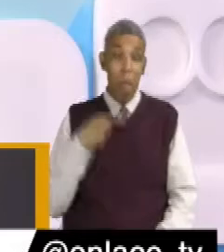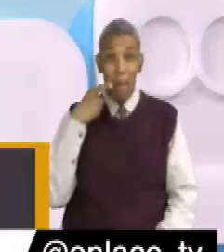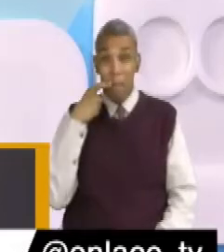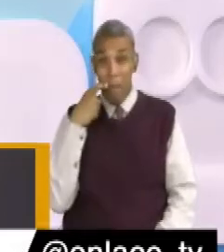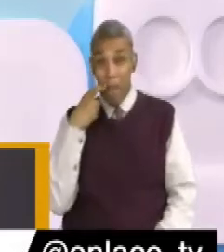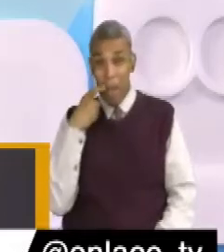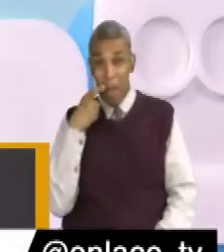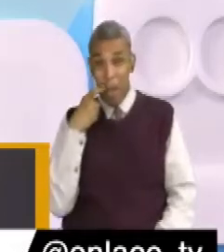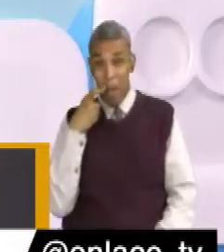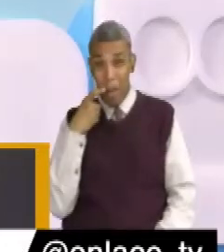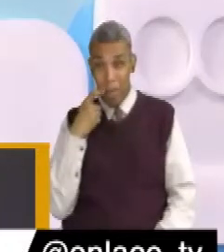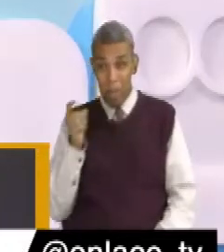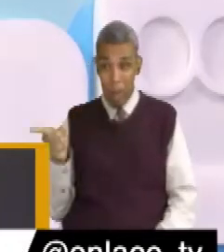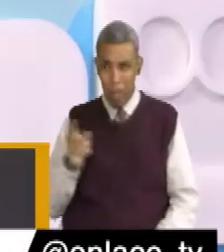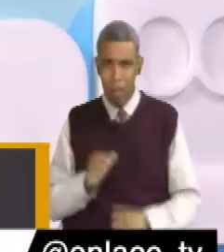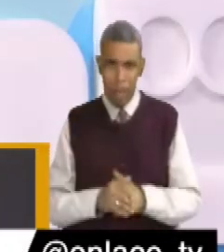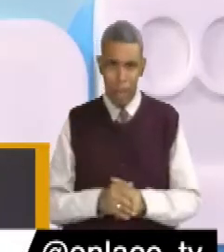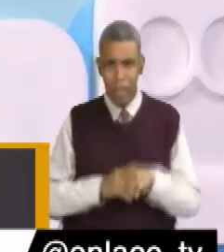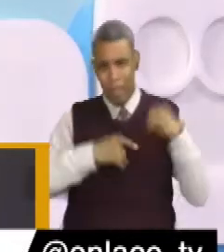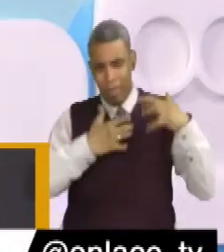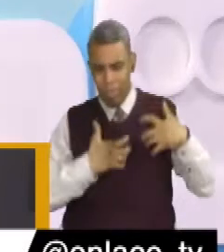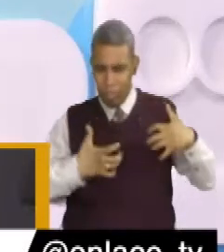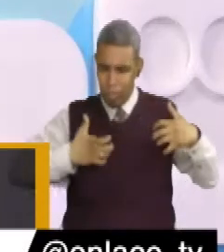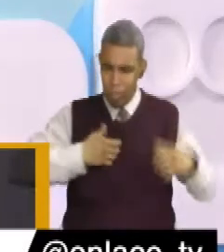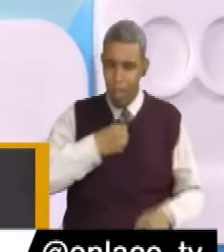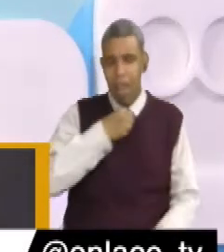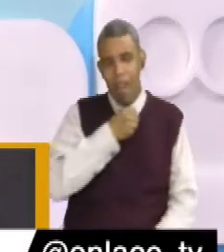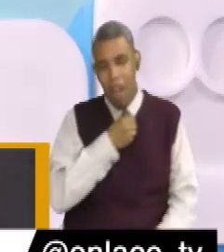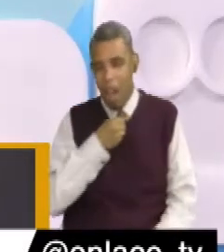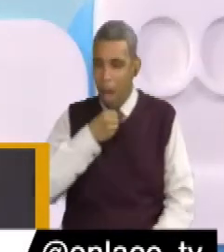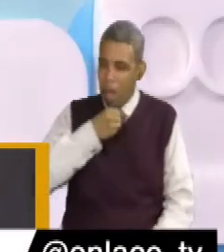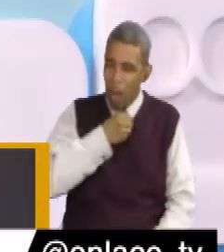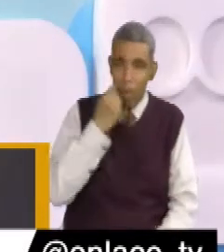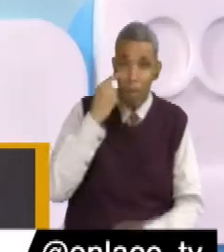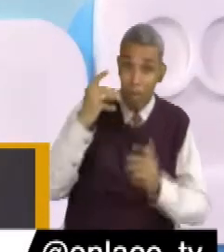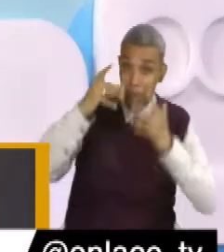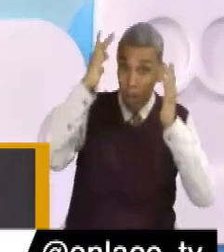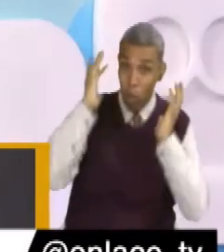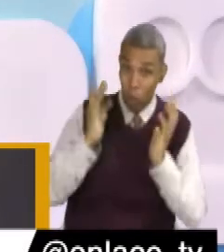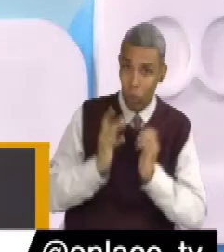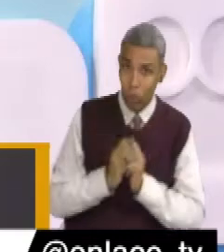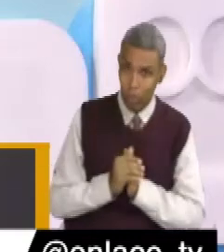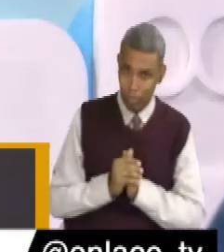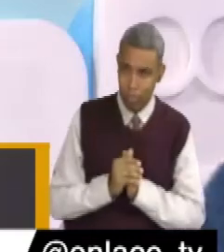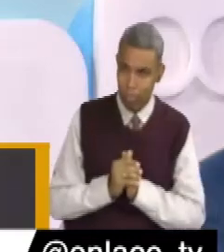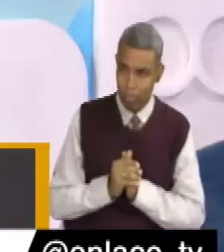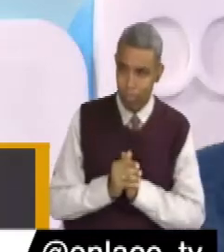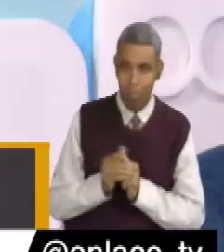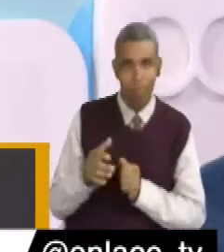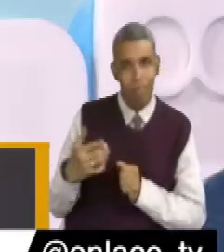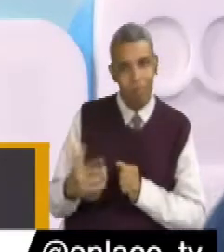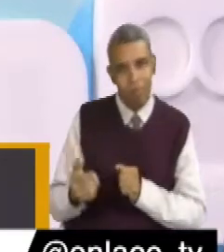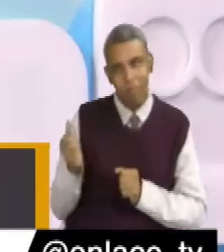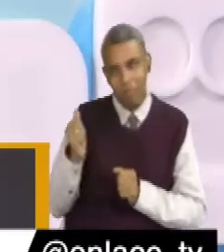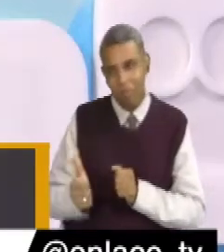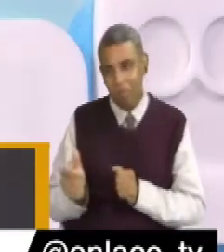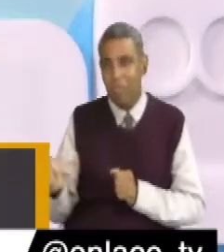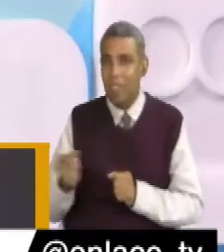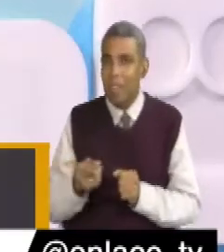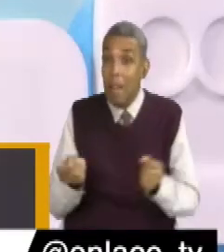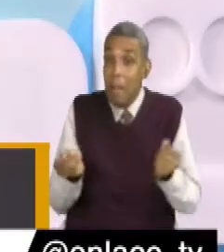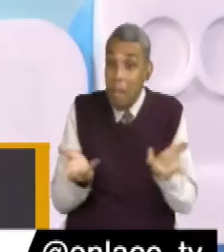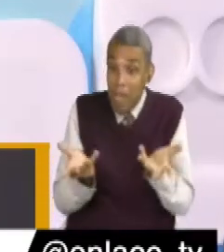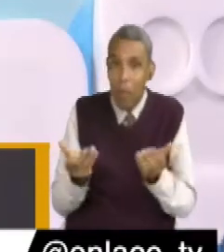hecho mucho por el folclore, por la música romántica. Y bueno, es bonito que él en vida pueda ver este homenaje que le está haciendo